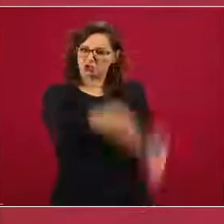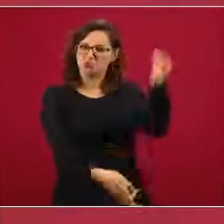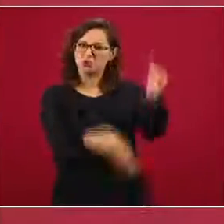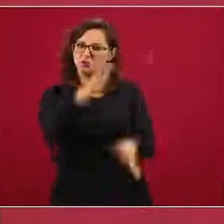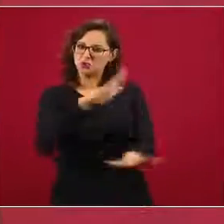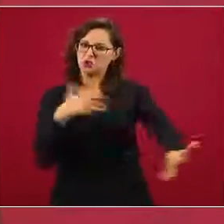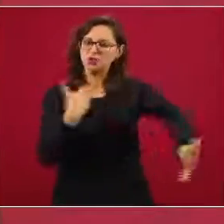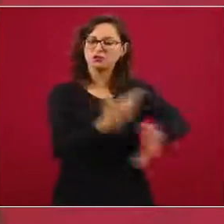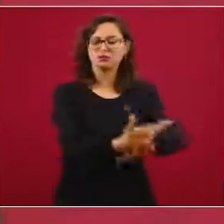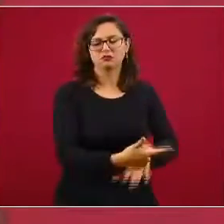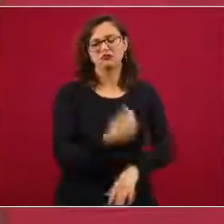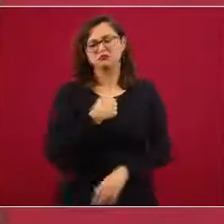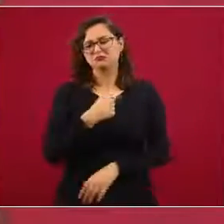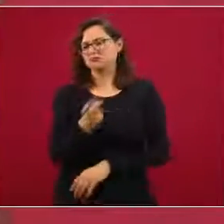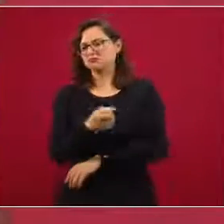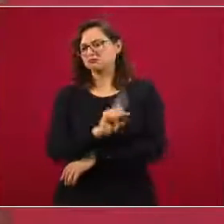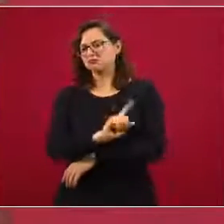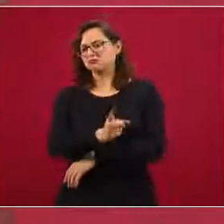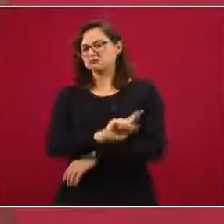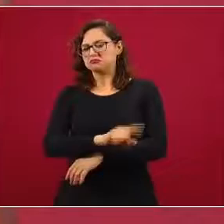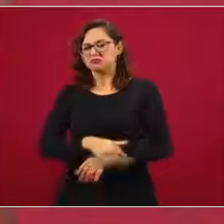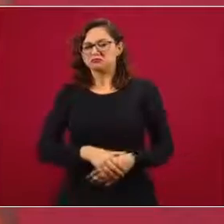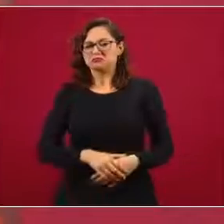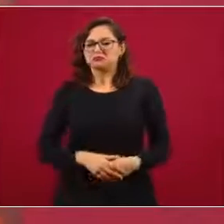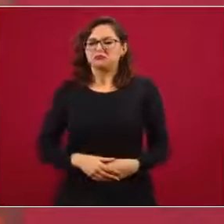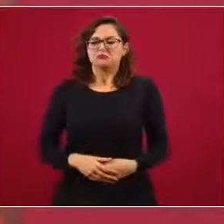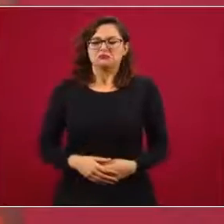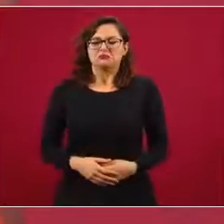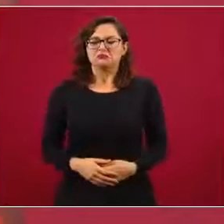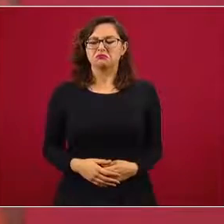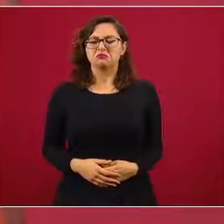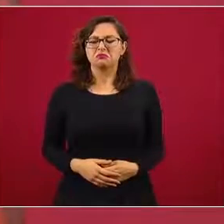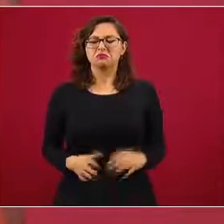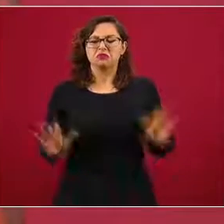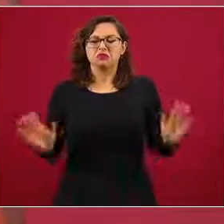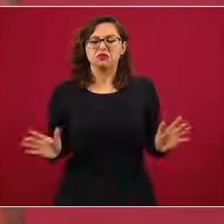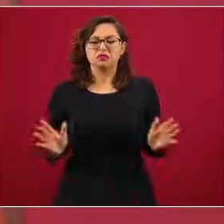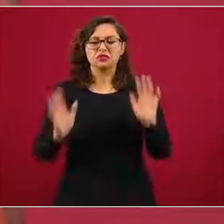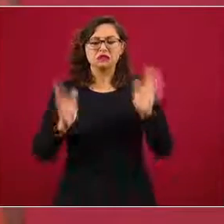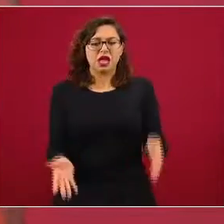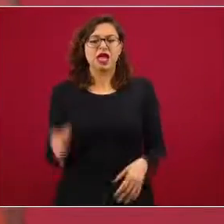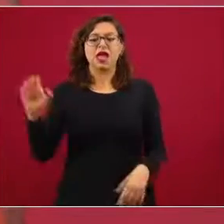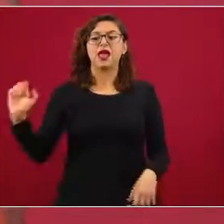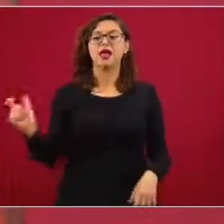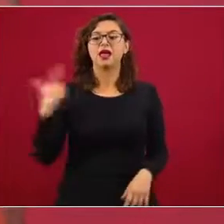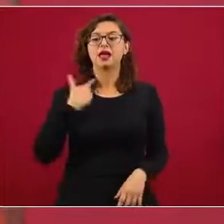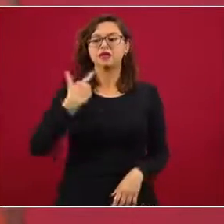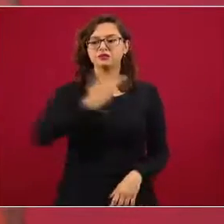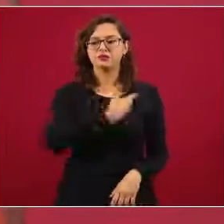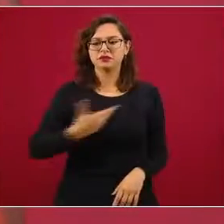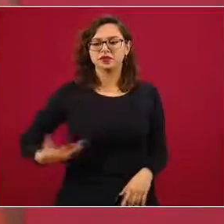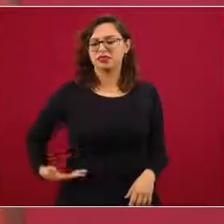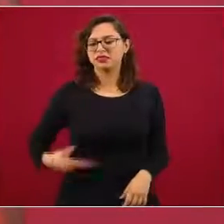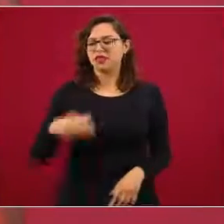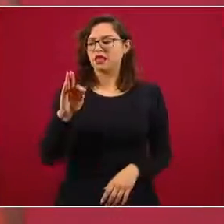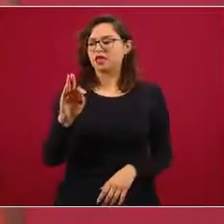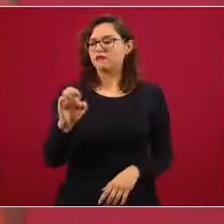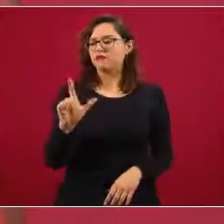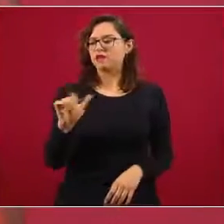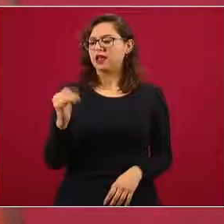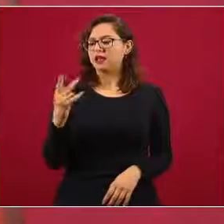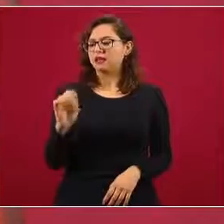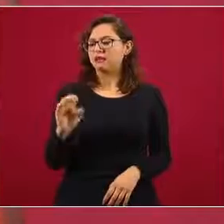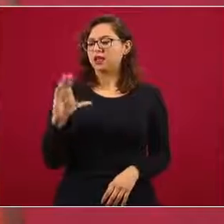no, ya le dije al expresidente Calderón que en lo que a